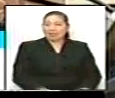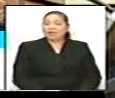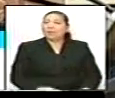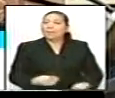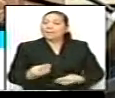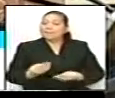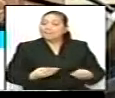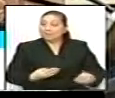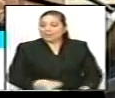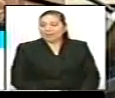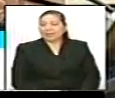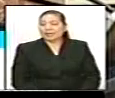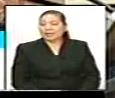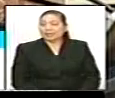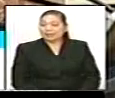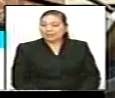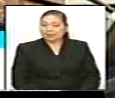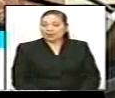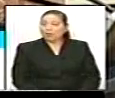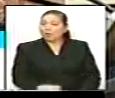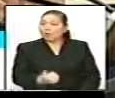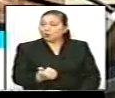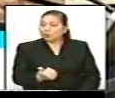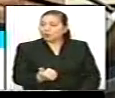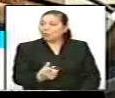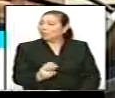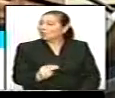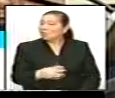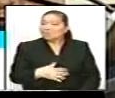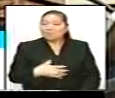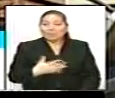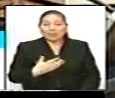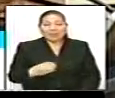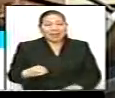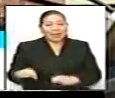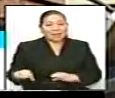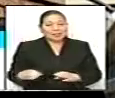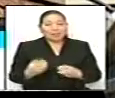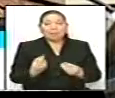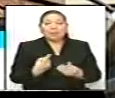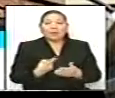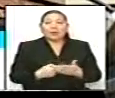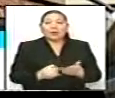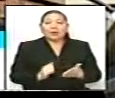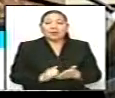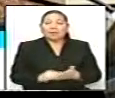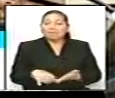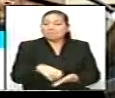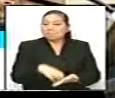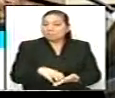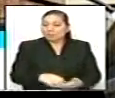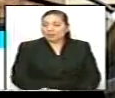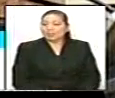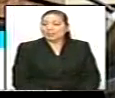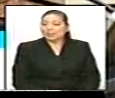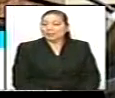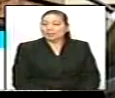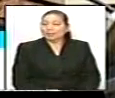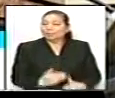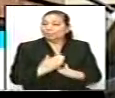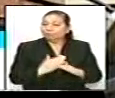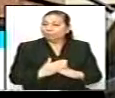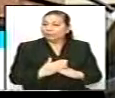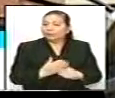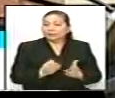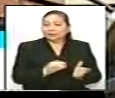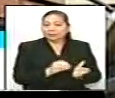mercado para venta. Otro sector no pudo ser realizado esto porque la población se opuso a